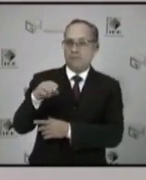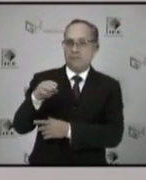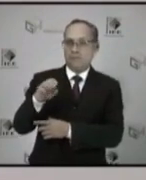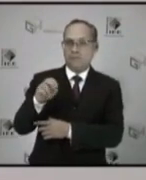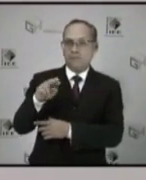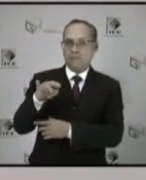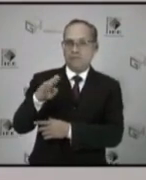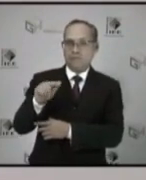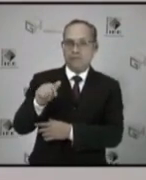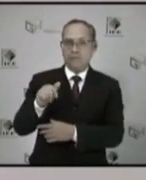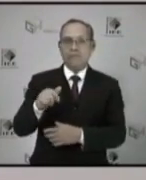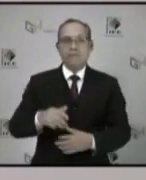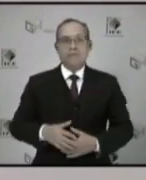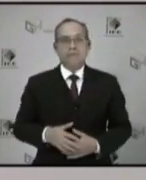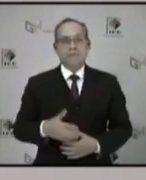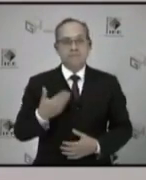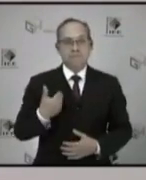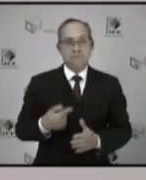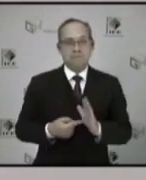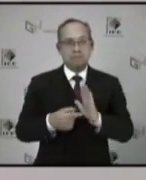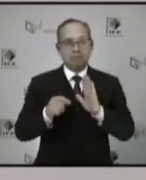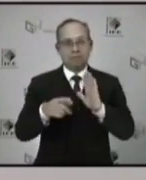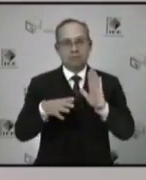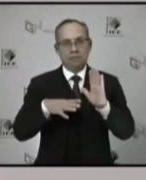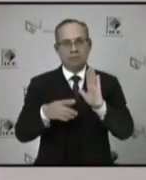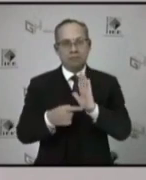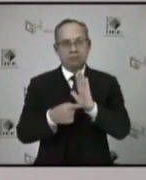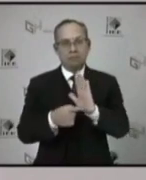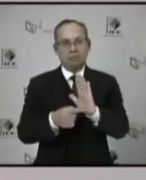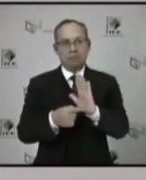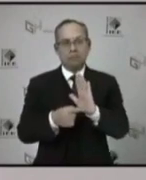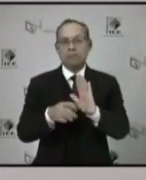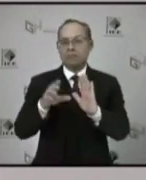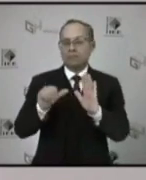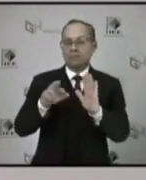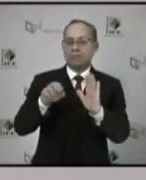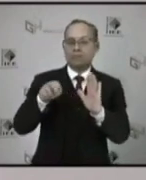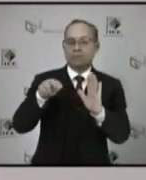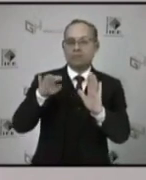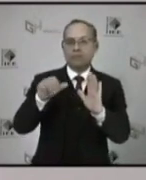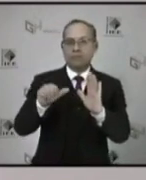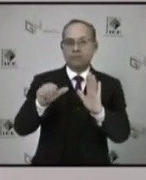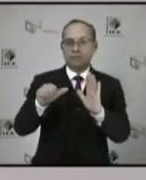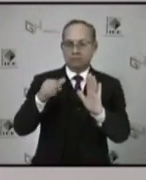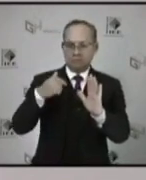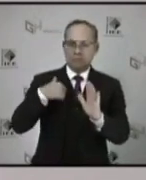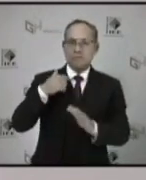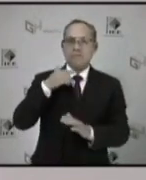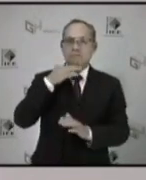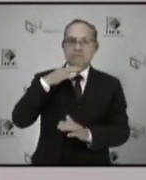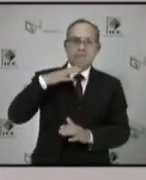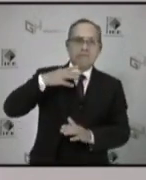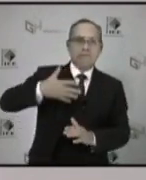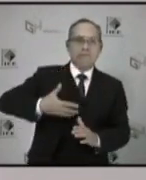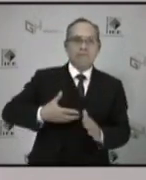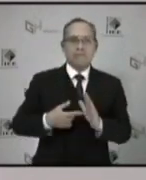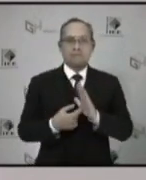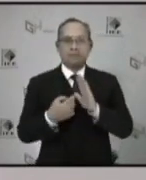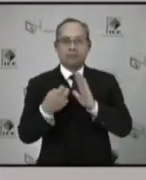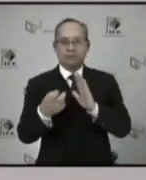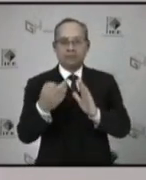de Julio y de Eda Carolina. Mi orgullo, mi motor, mi familia. Soy